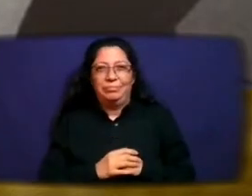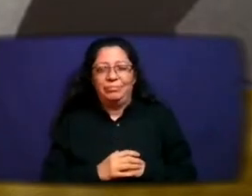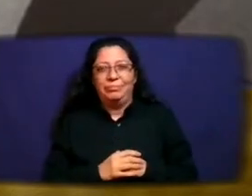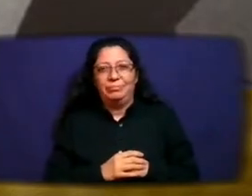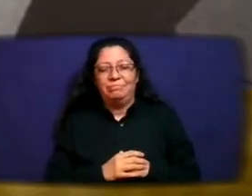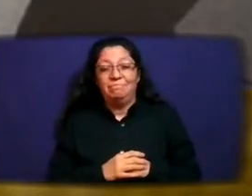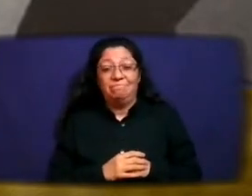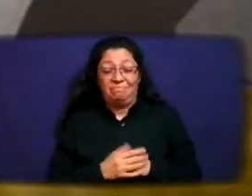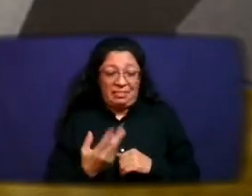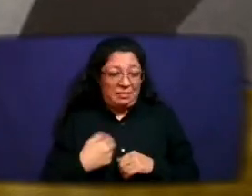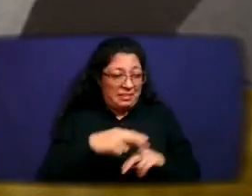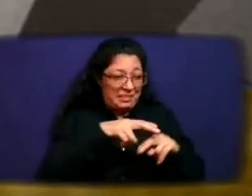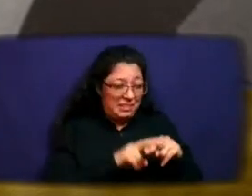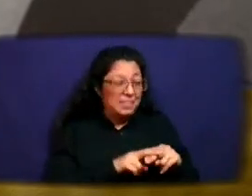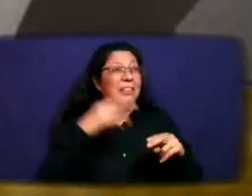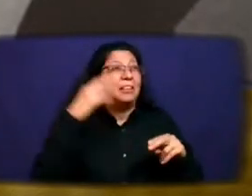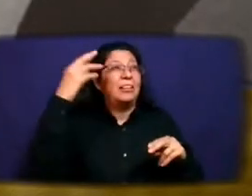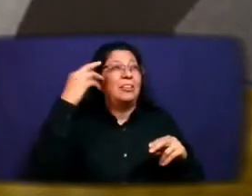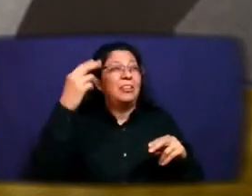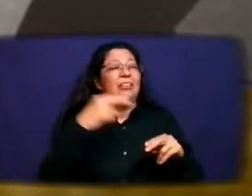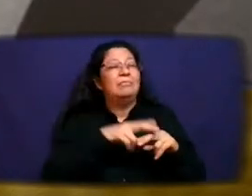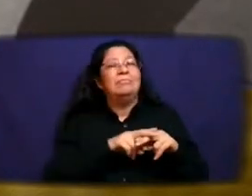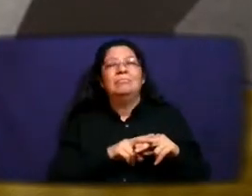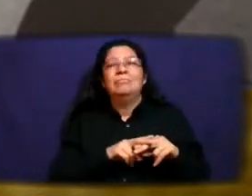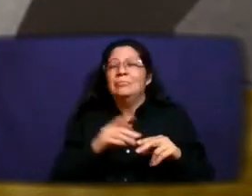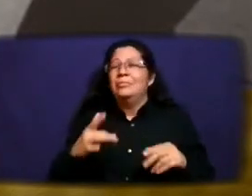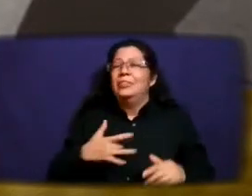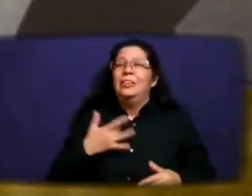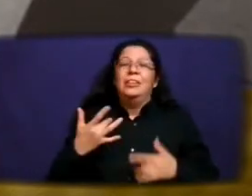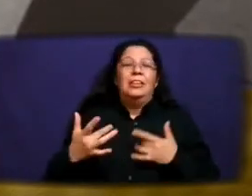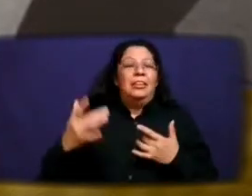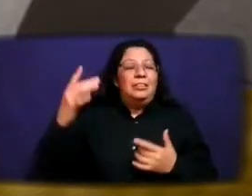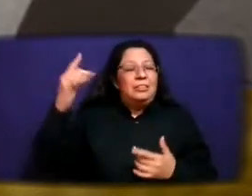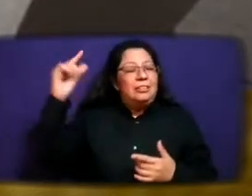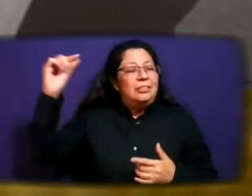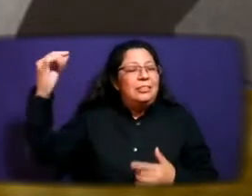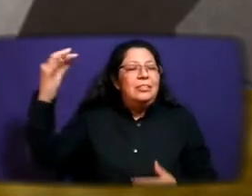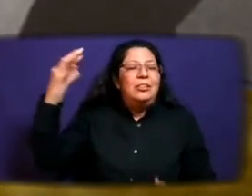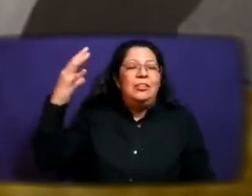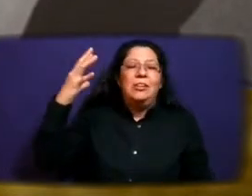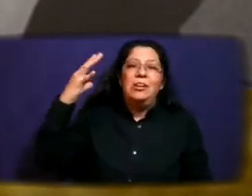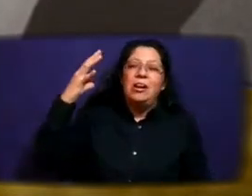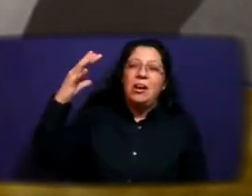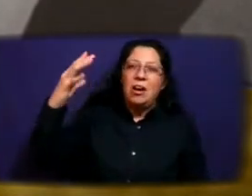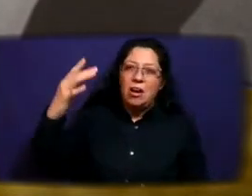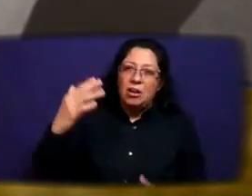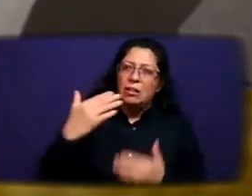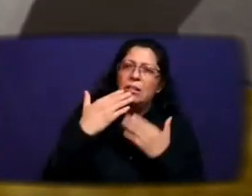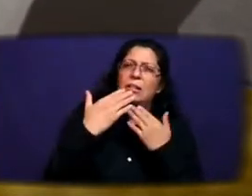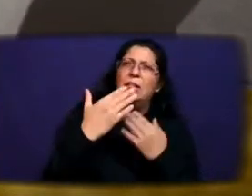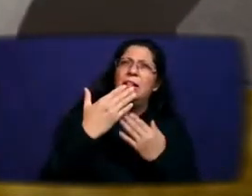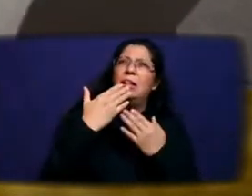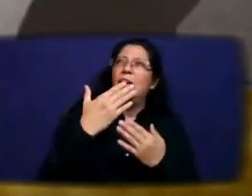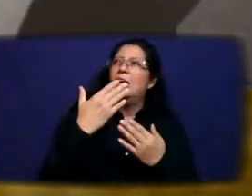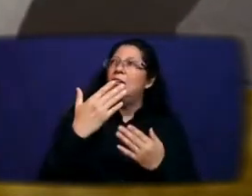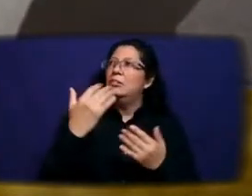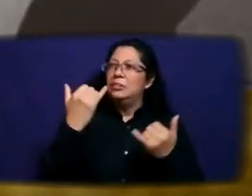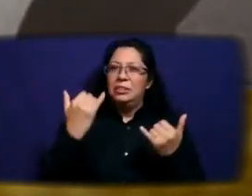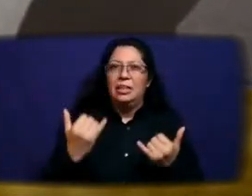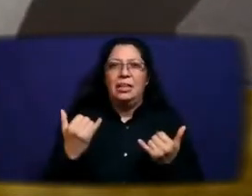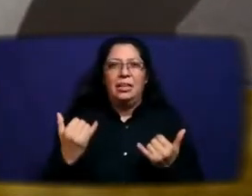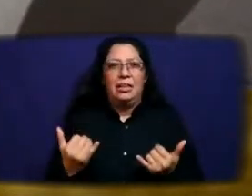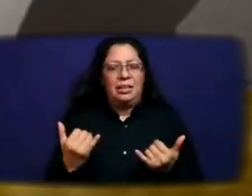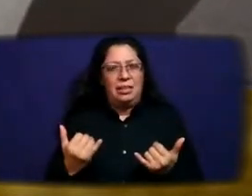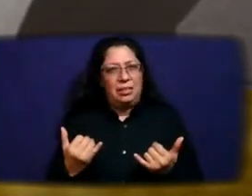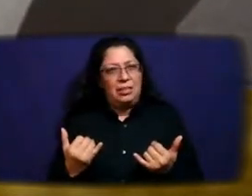gusta sentarse afuera, sentir el sol en su piel, dar gracias por el día.